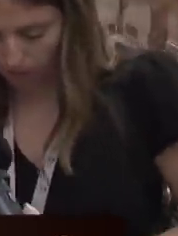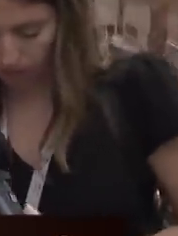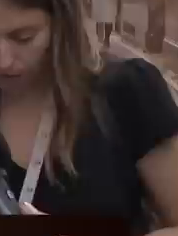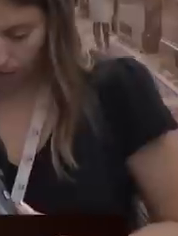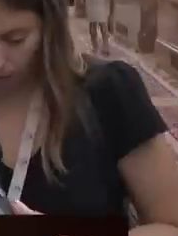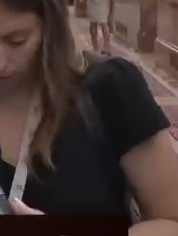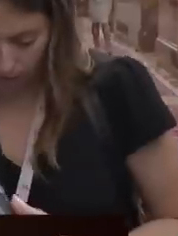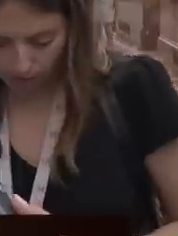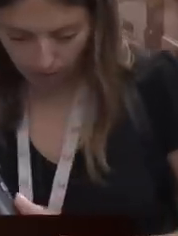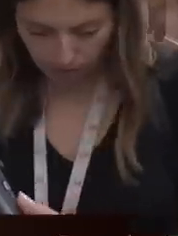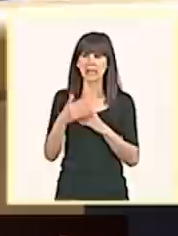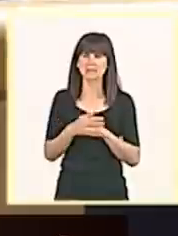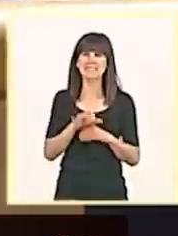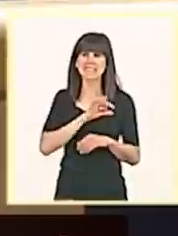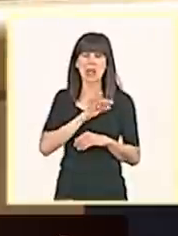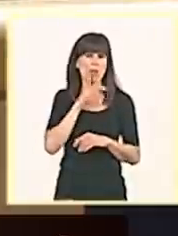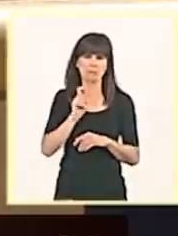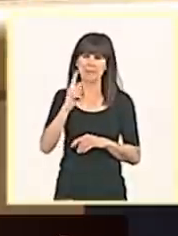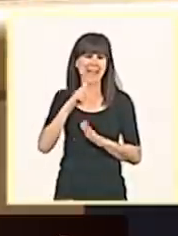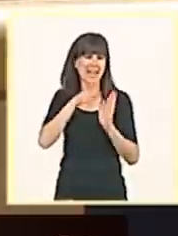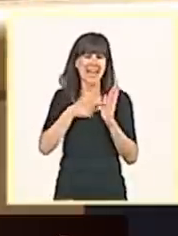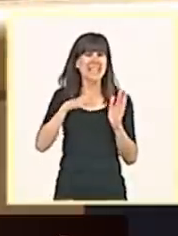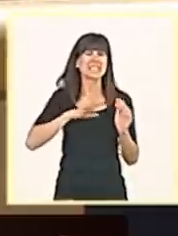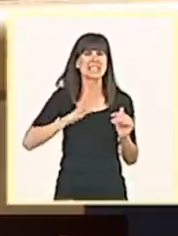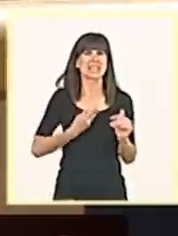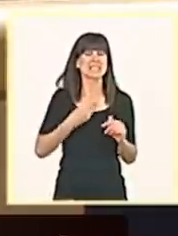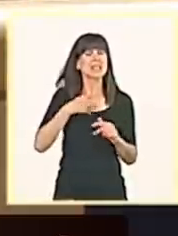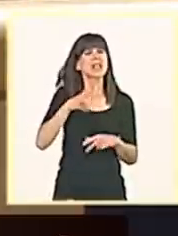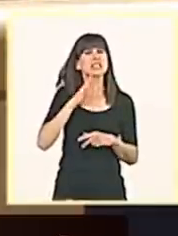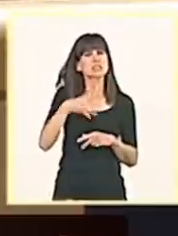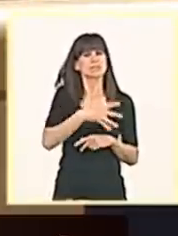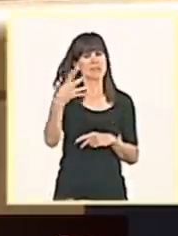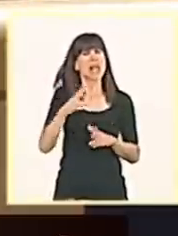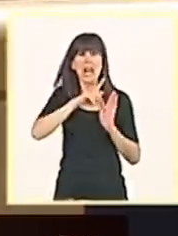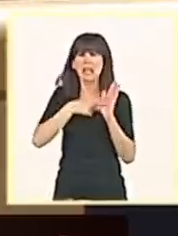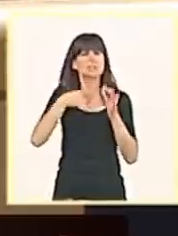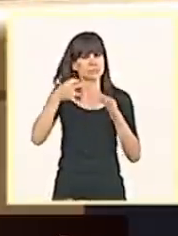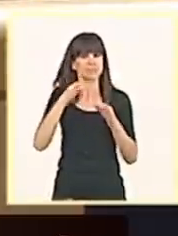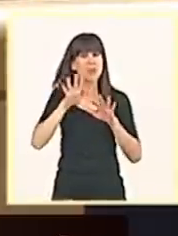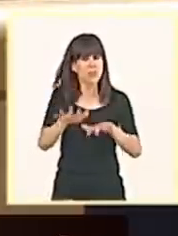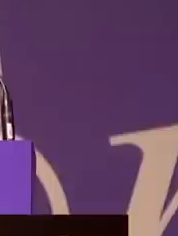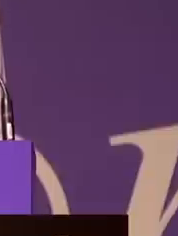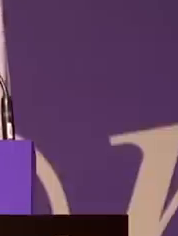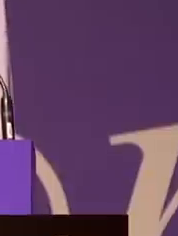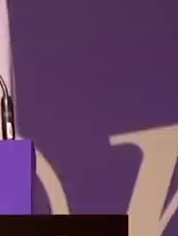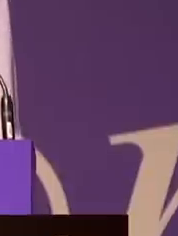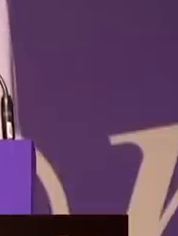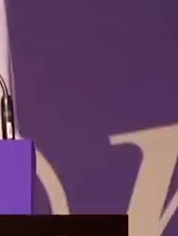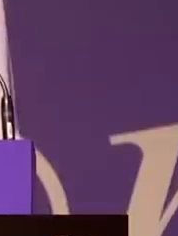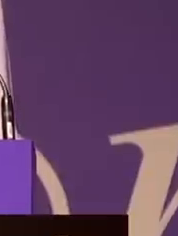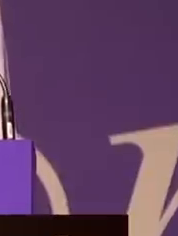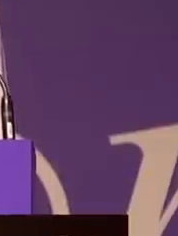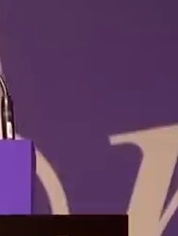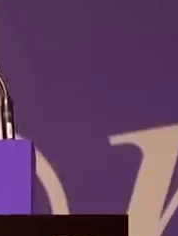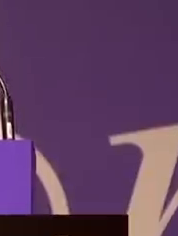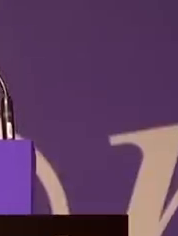bulto y es pensar que se han equivocado con esta ley y que no rectifican. Yo creo que es que no rectifican porque esta ley la han hecho a propósito. Esa es la cláusula